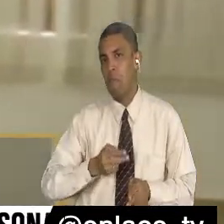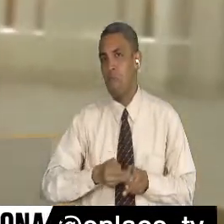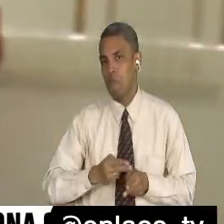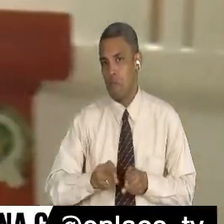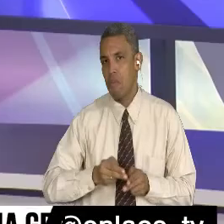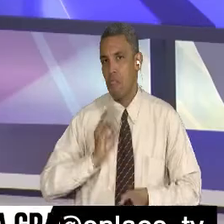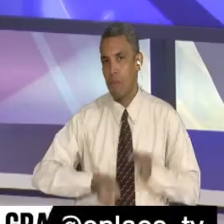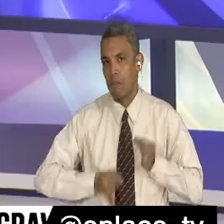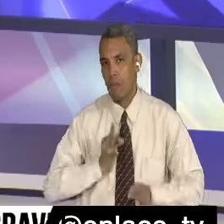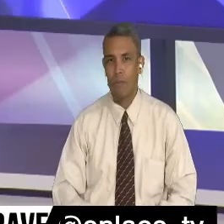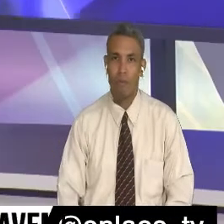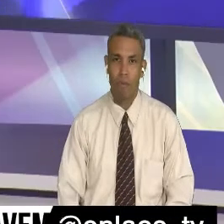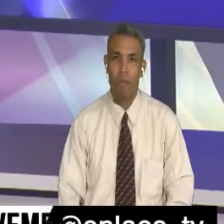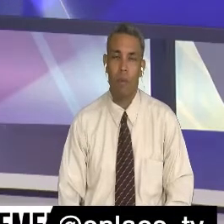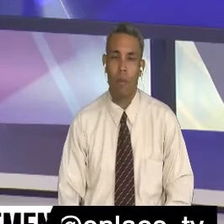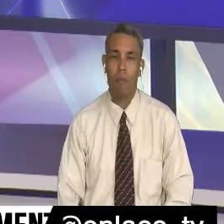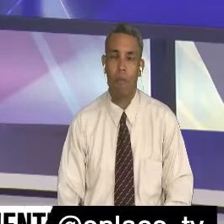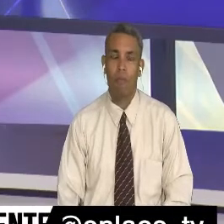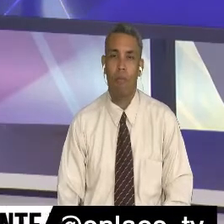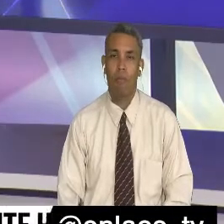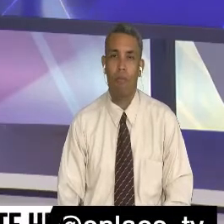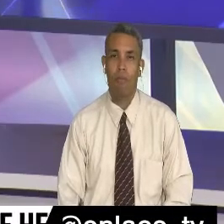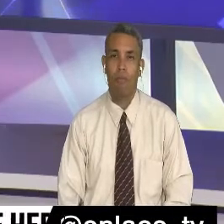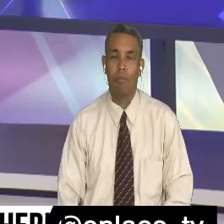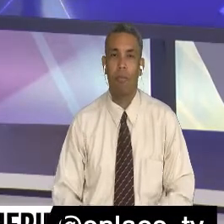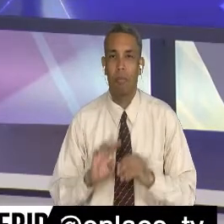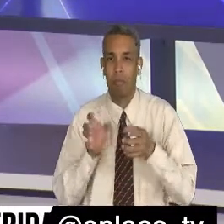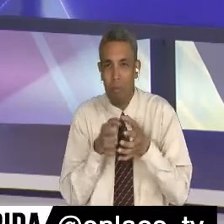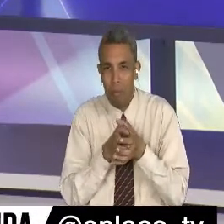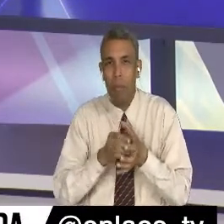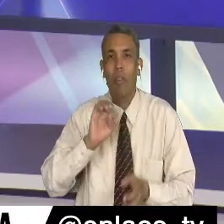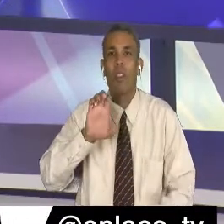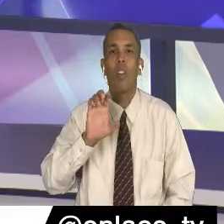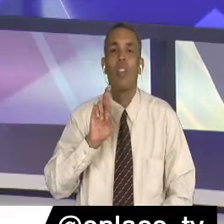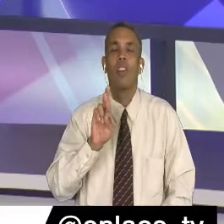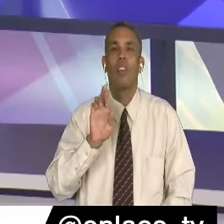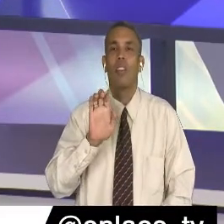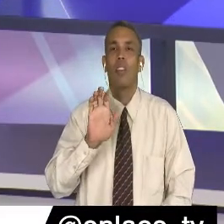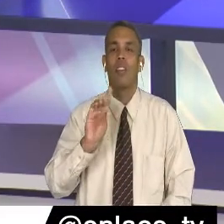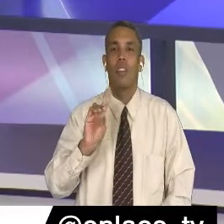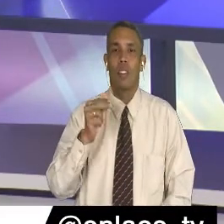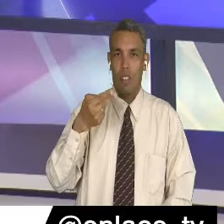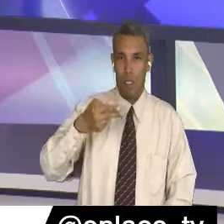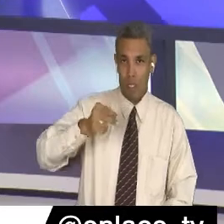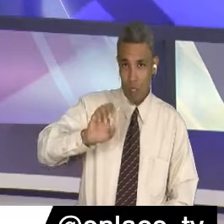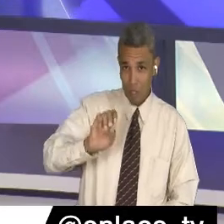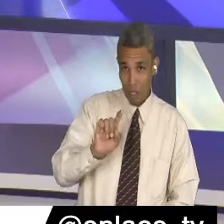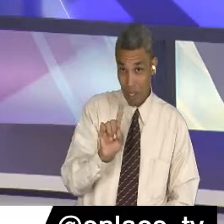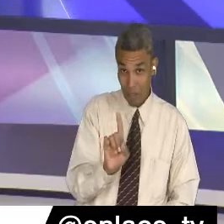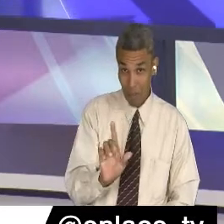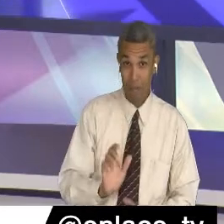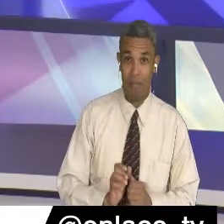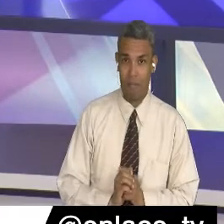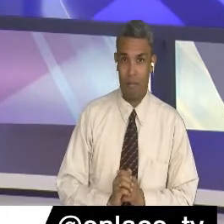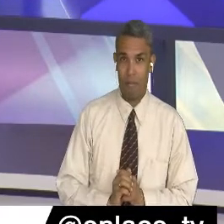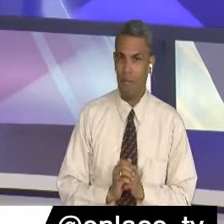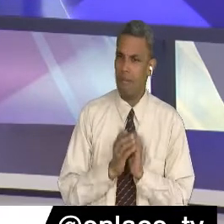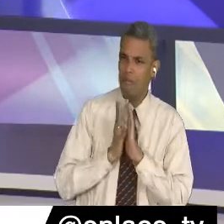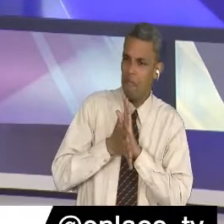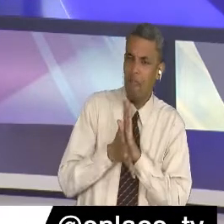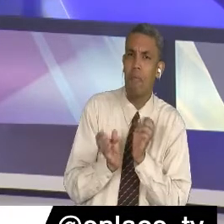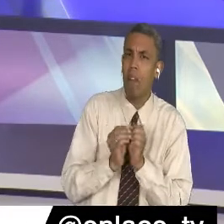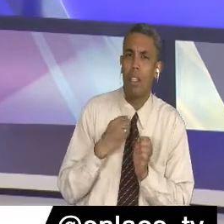horas. Nuevamente, Credos se pronunció sobre los hechos de inseguridad que se siguen presentando a plena luz del día, como